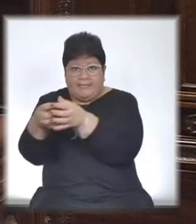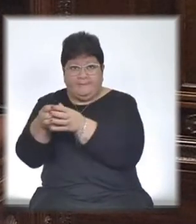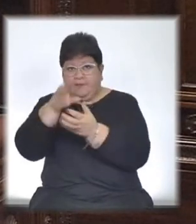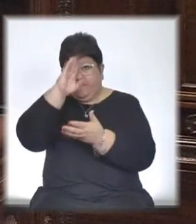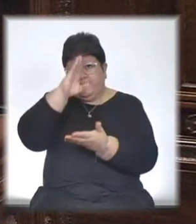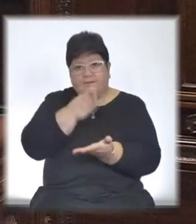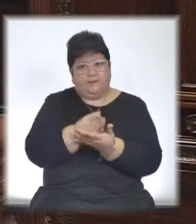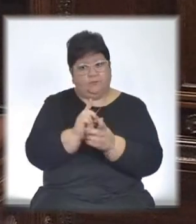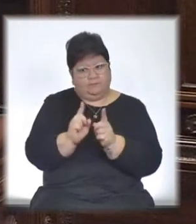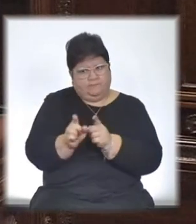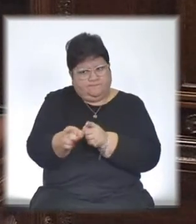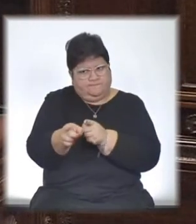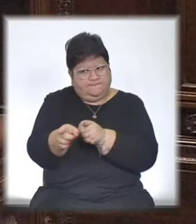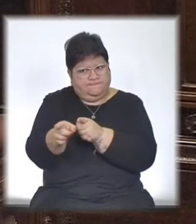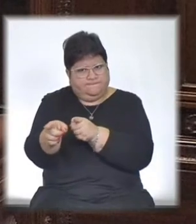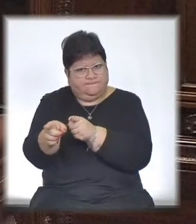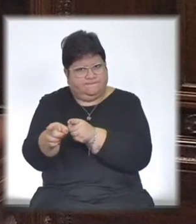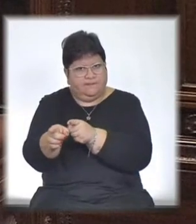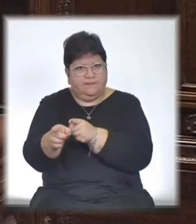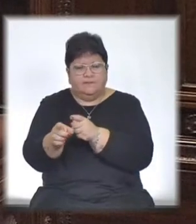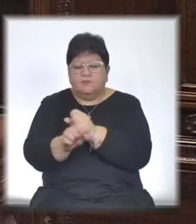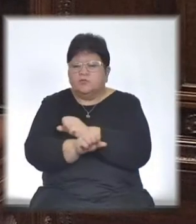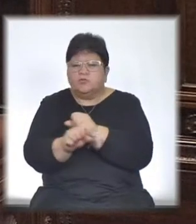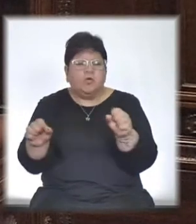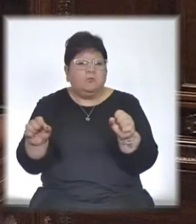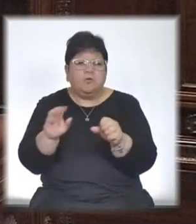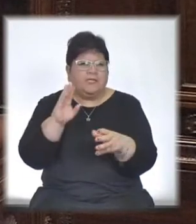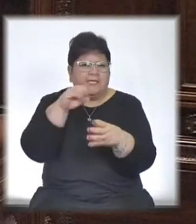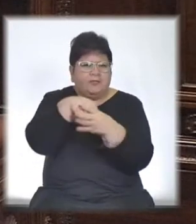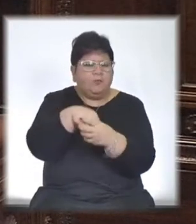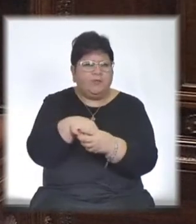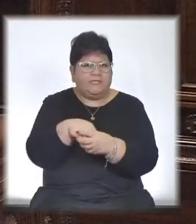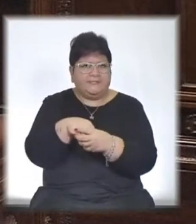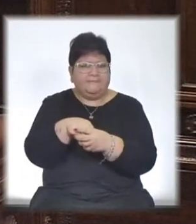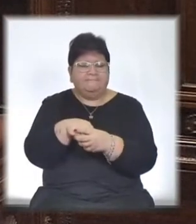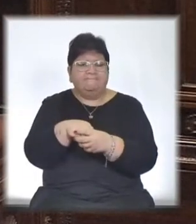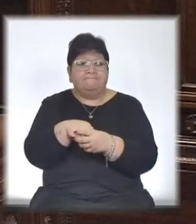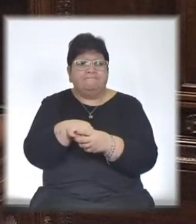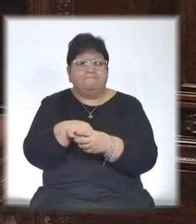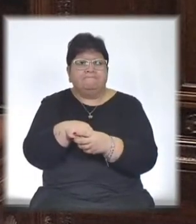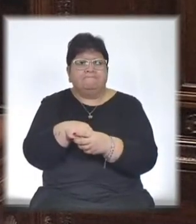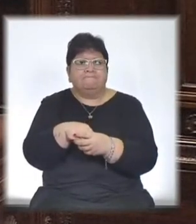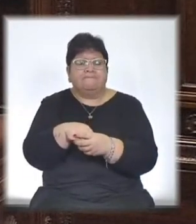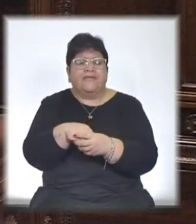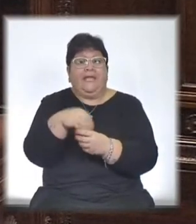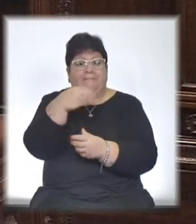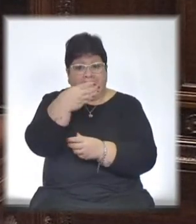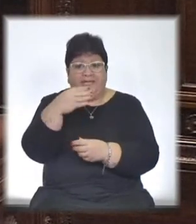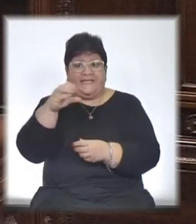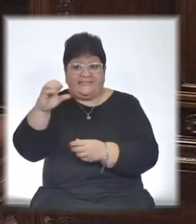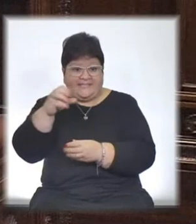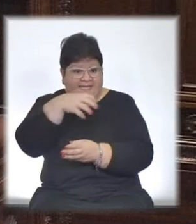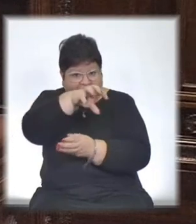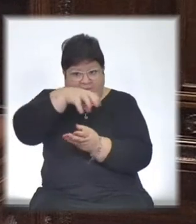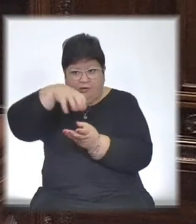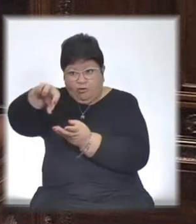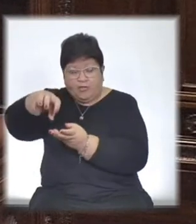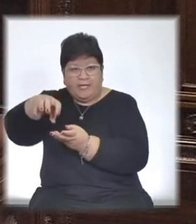la directiva de ninguna institución social. Ser incluidos en la categoría B y C significaba peligro de